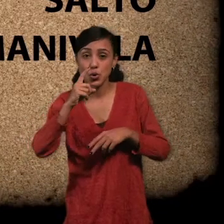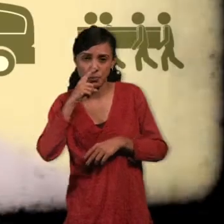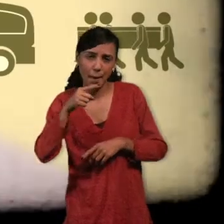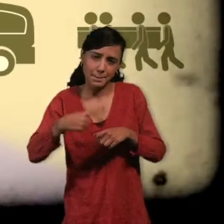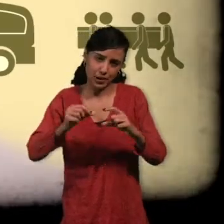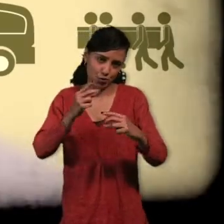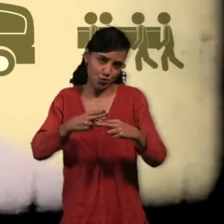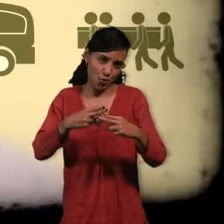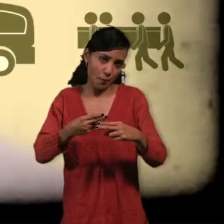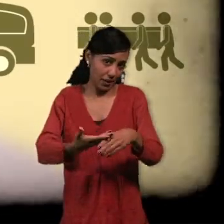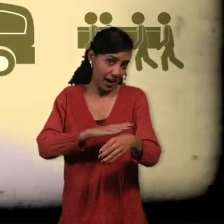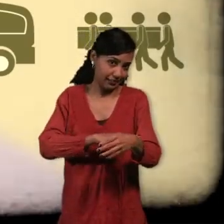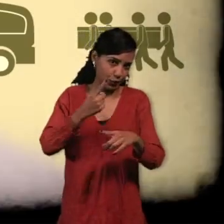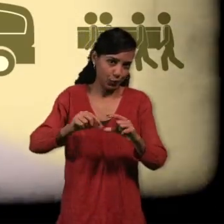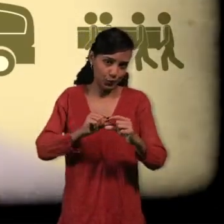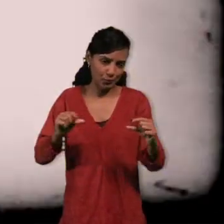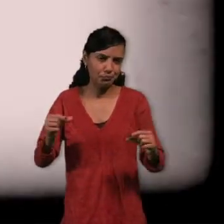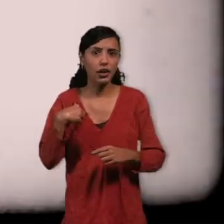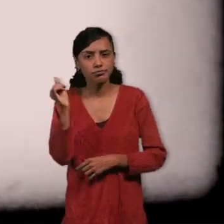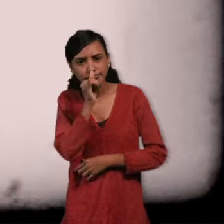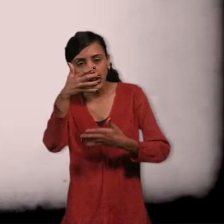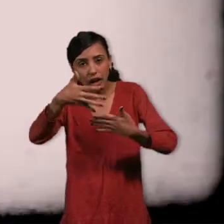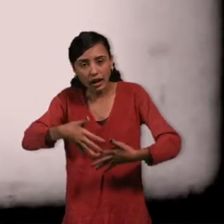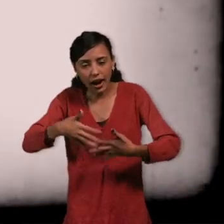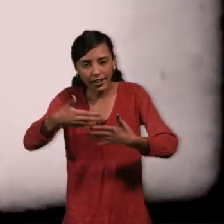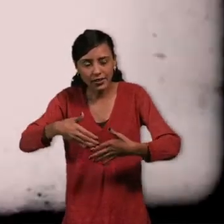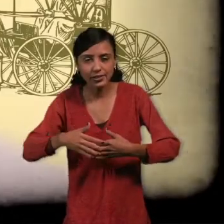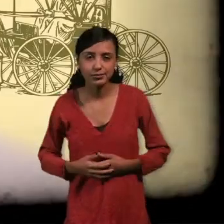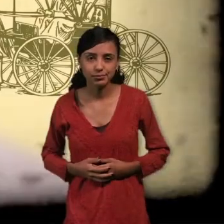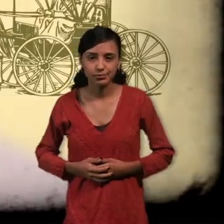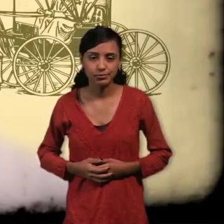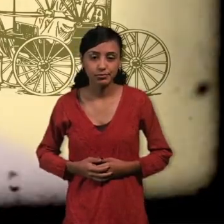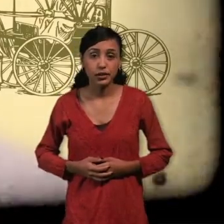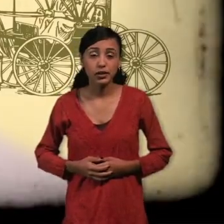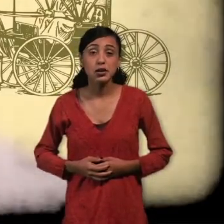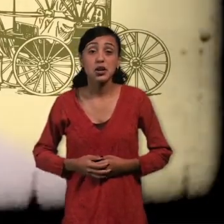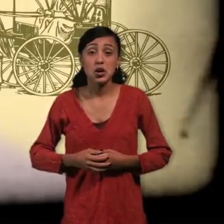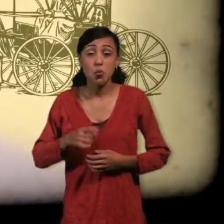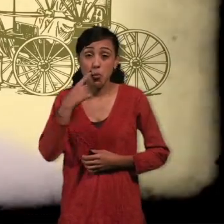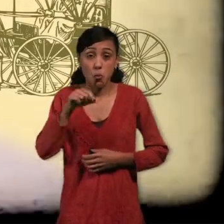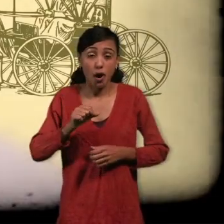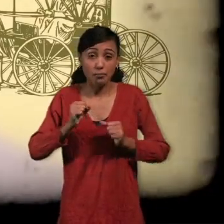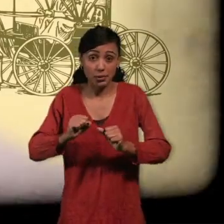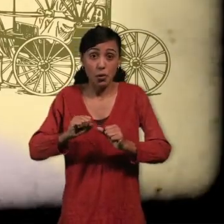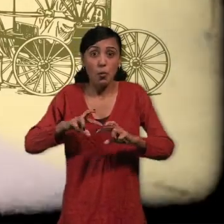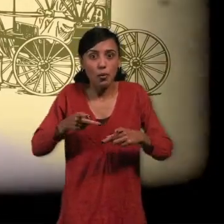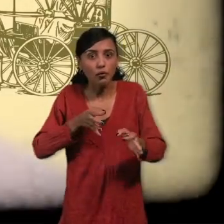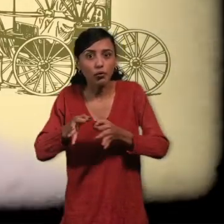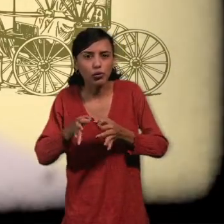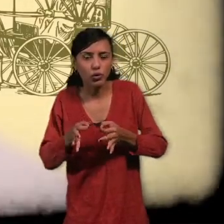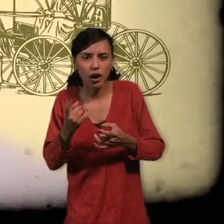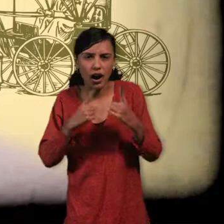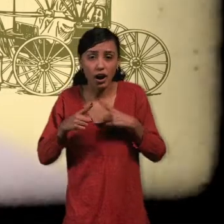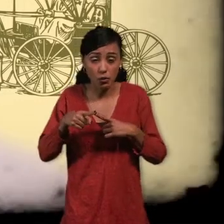manivela. Méliès filmaba en las calles y su máquina se trabó. Cuando la echó a andar de nuevo, sucedió un milagro. Donde antes había